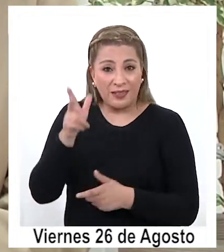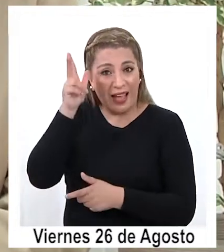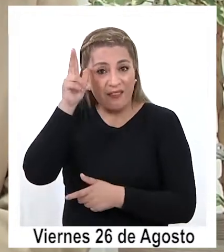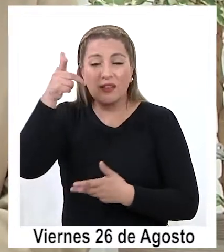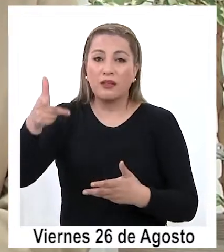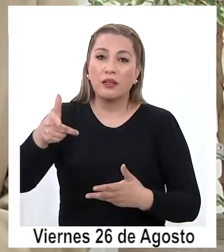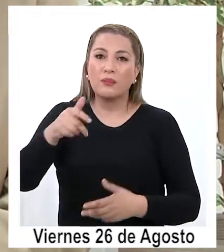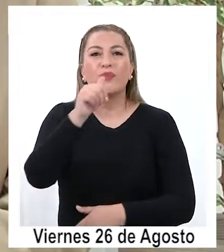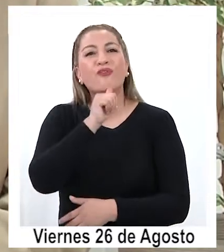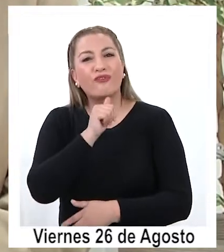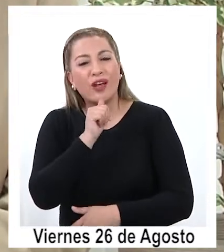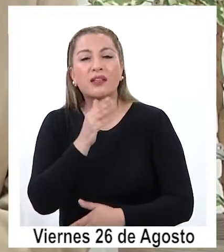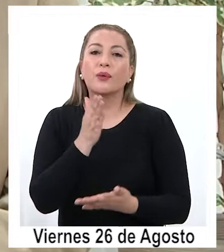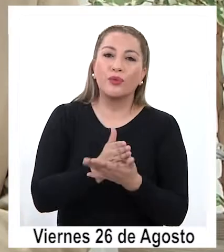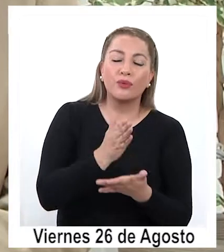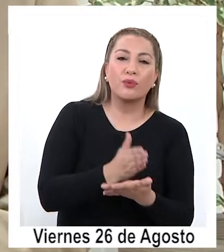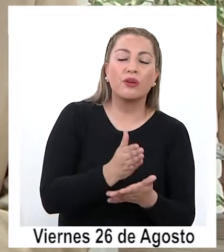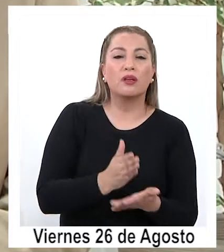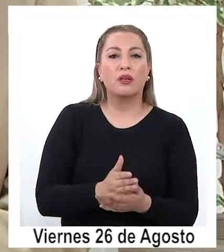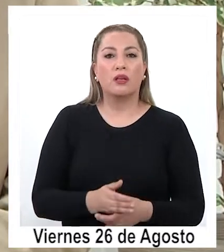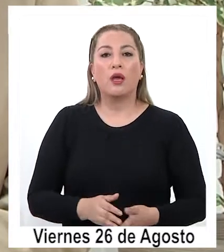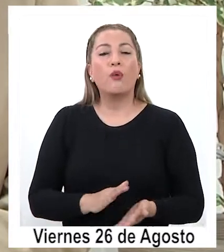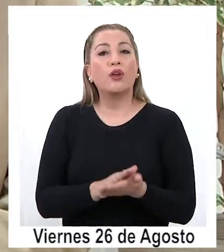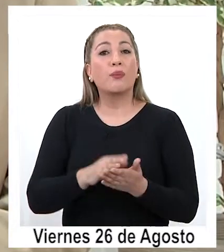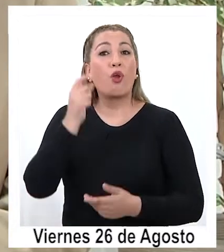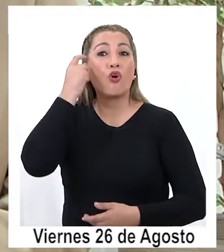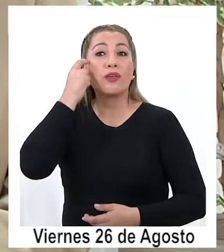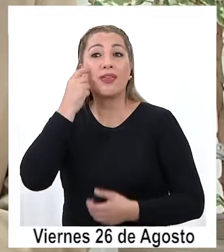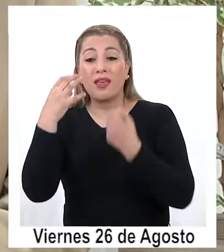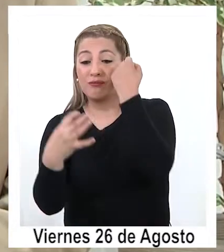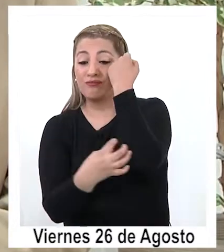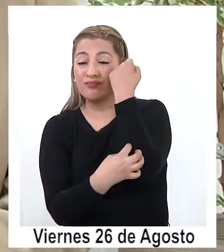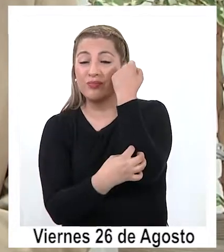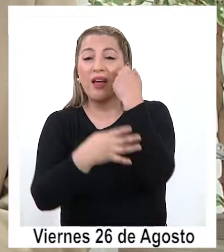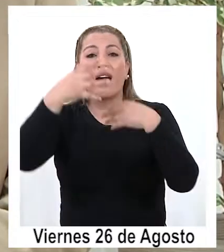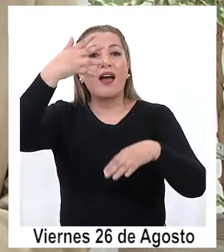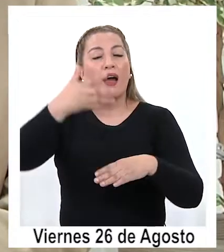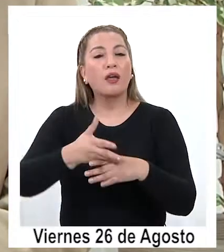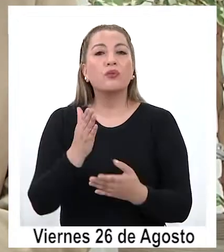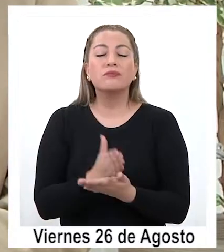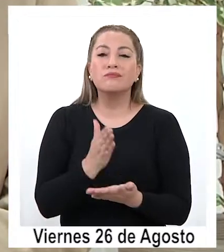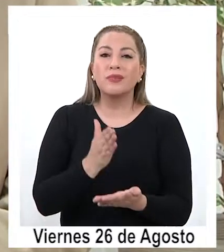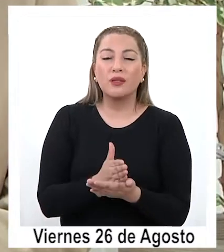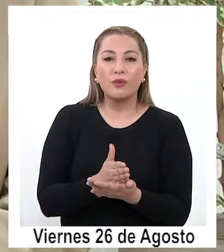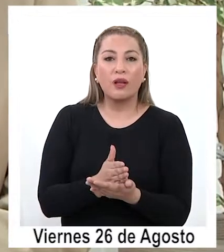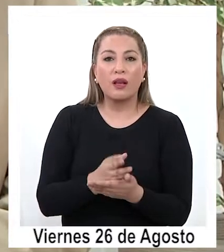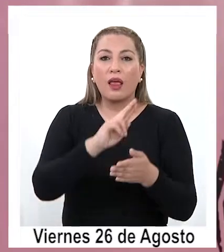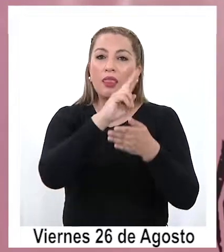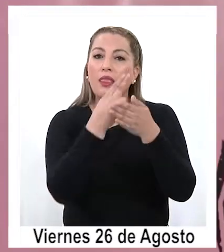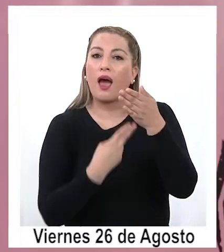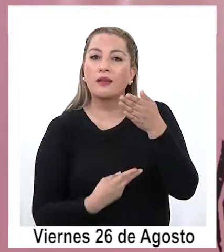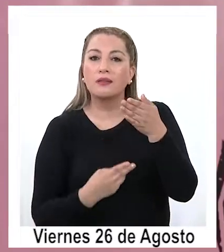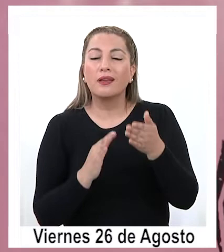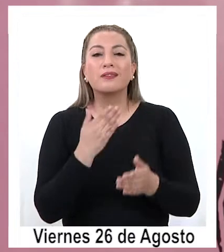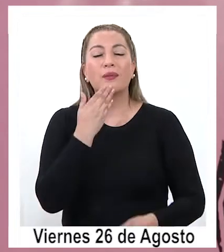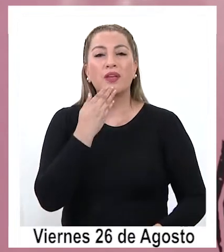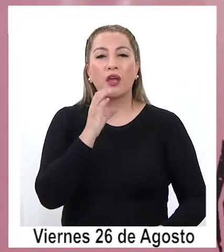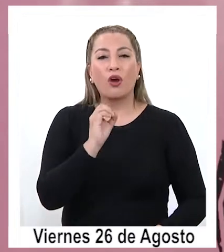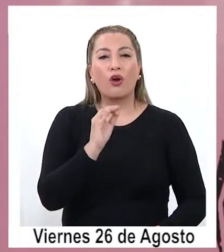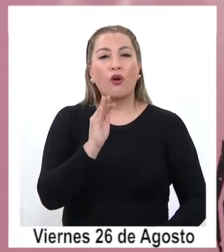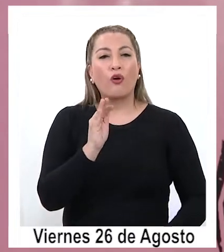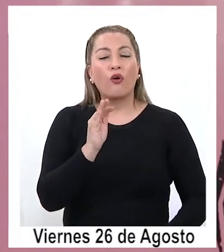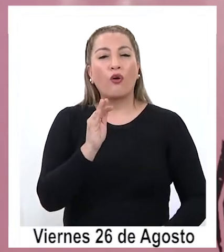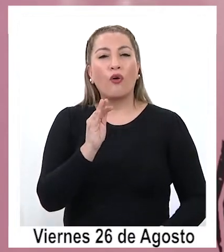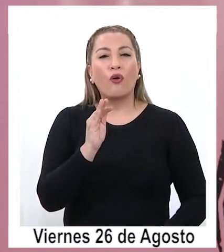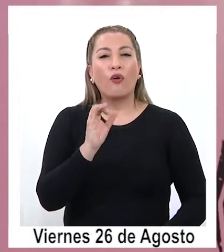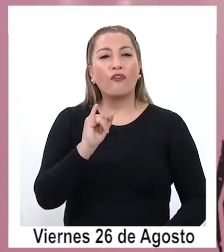falta eso y acabo de ver que en la región de O'Higgins se creó una academia de arte y oficio cierto, que es muy